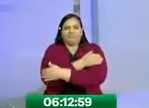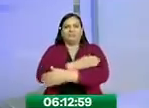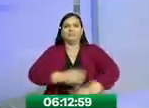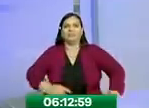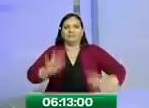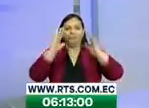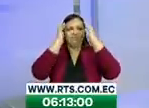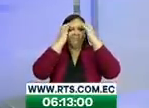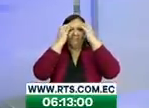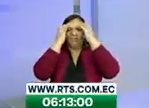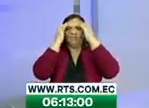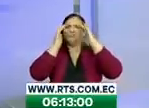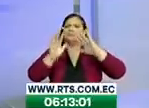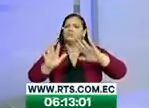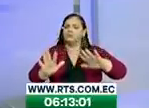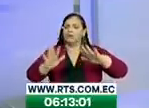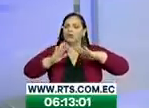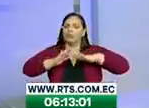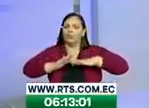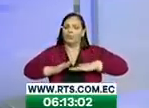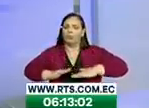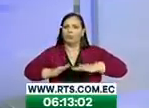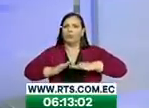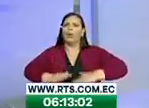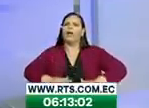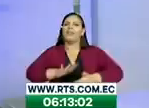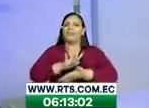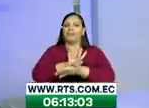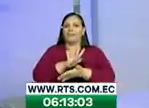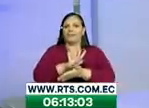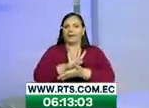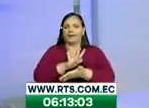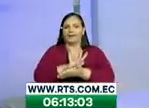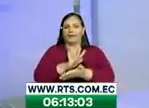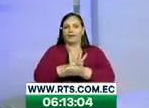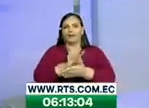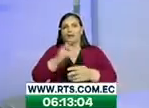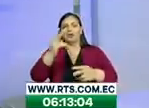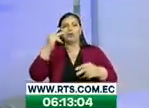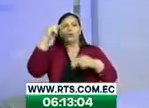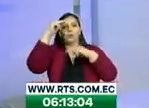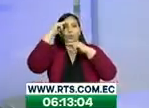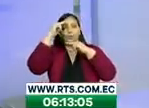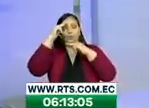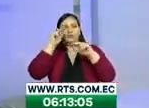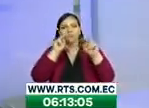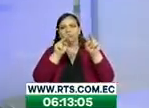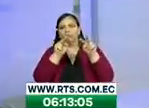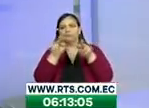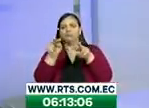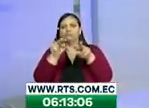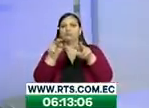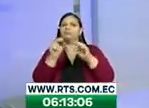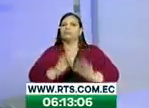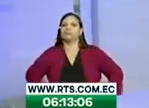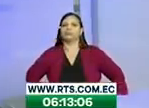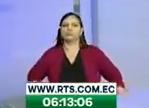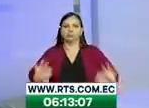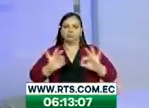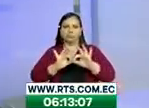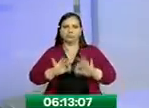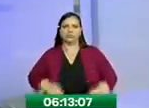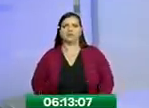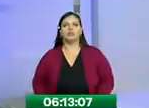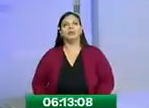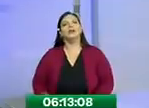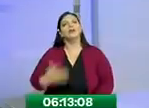estar siempre informándose absolutamente de cada detalle, qué es lo que va a pasar, qué es lo que va a suceder, no lo sabemos, pero lo que sí sabemos es las medidas